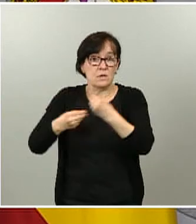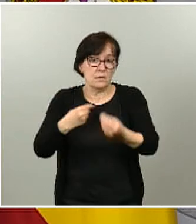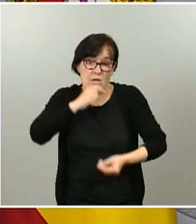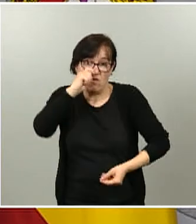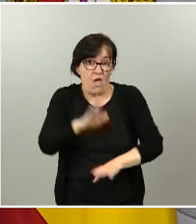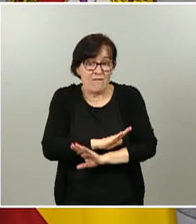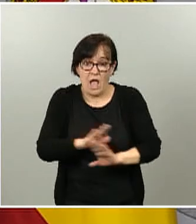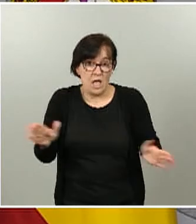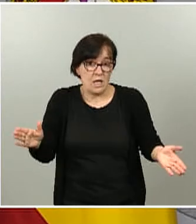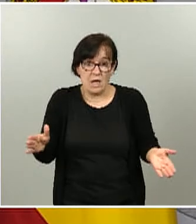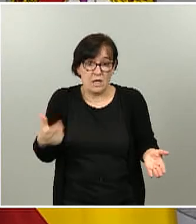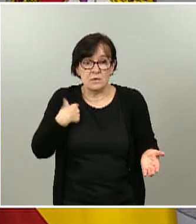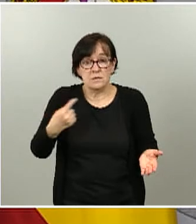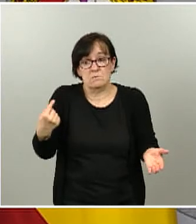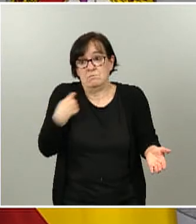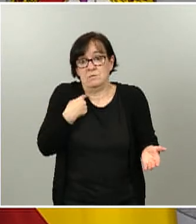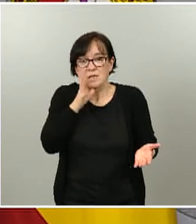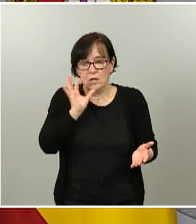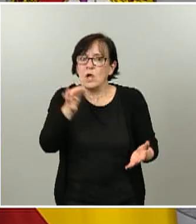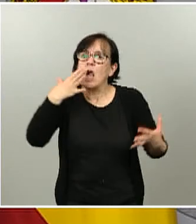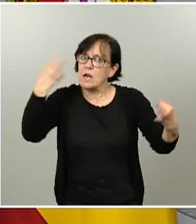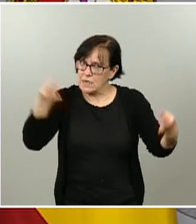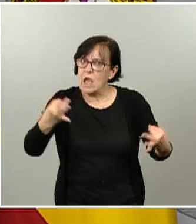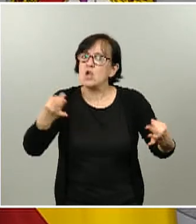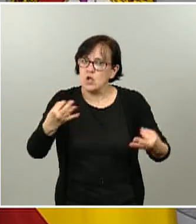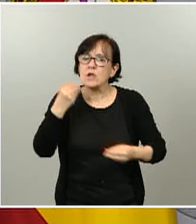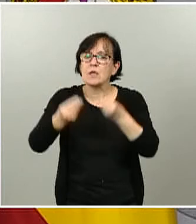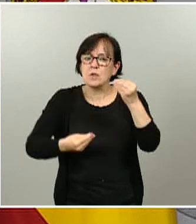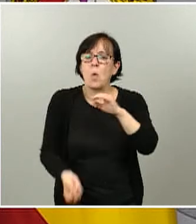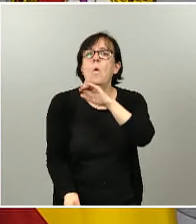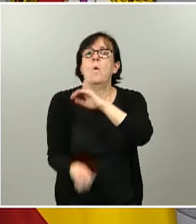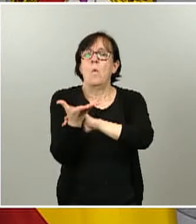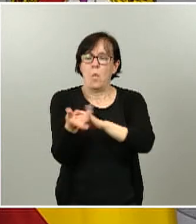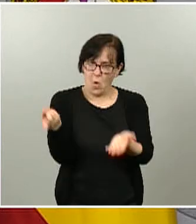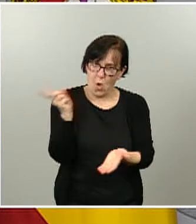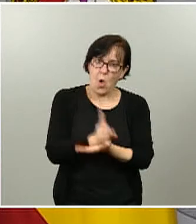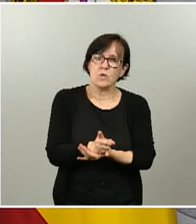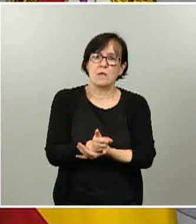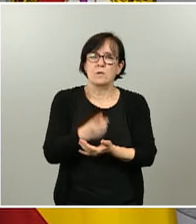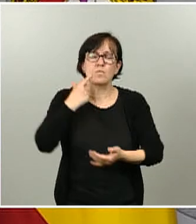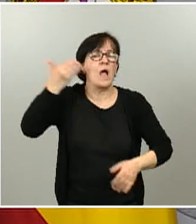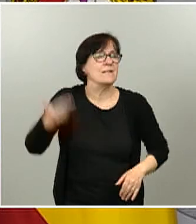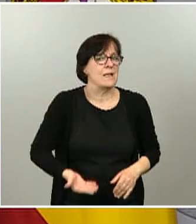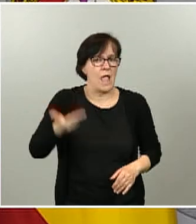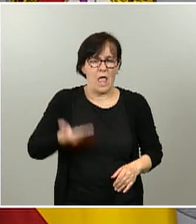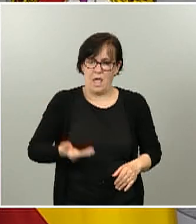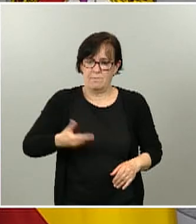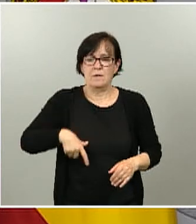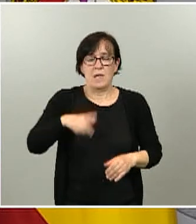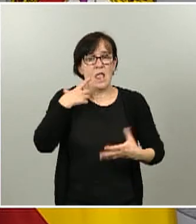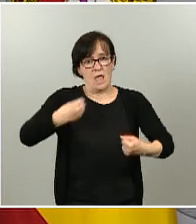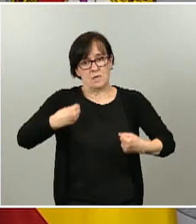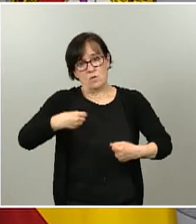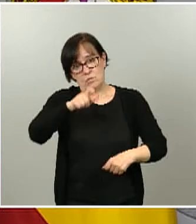un riesgo cierto de que se produjera un rebrote que sería muy grave para el conjunto de la salud de los ciudadanos, en donde